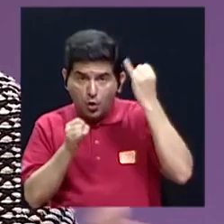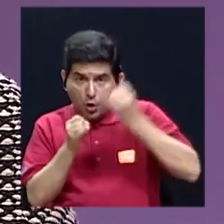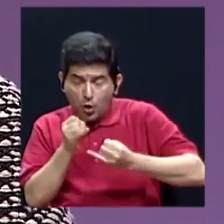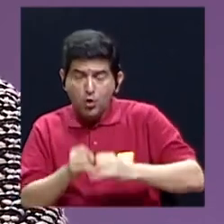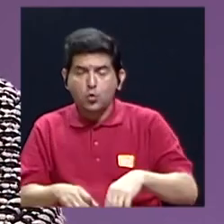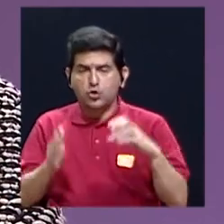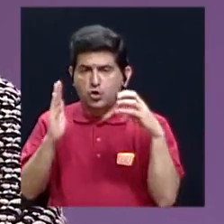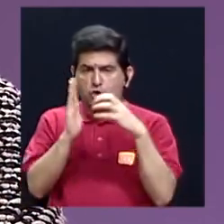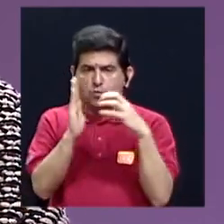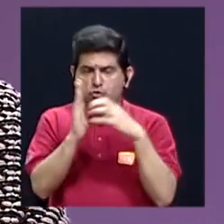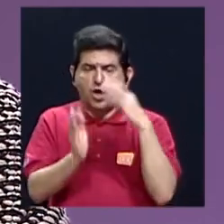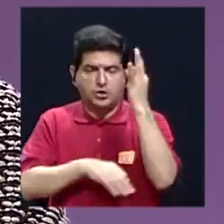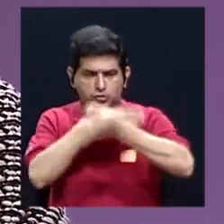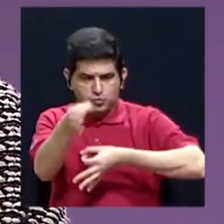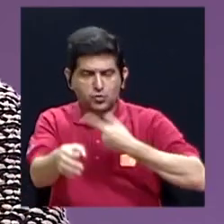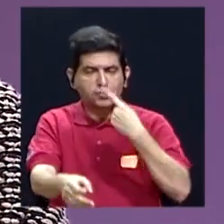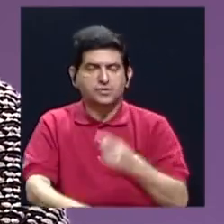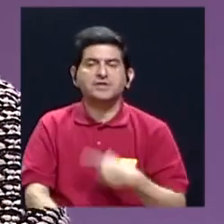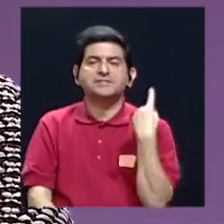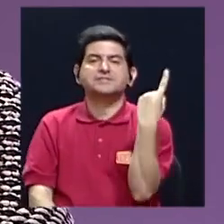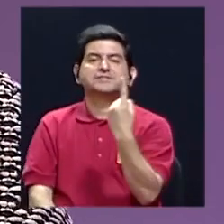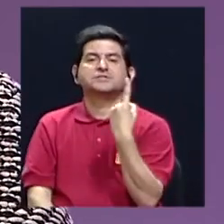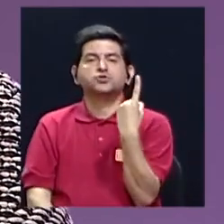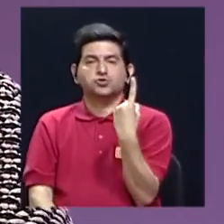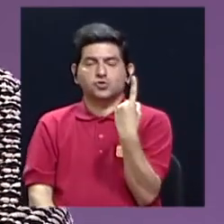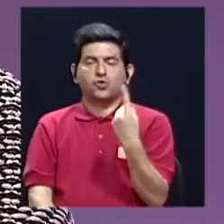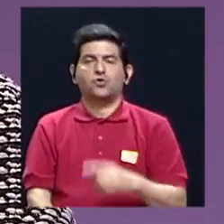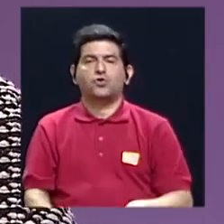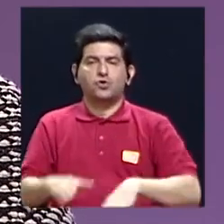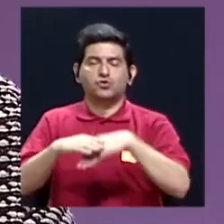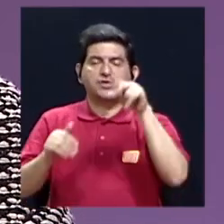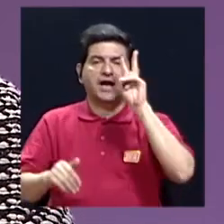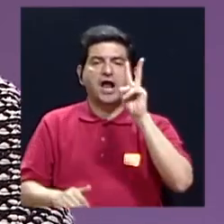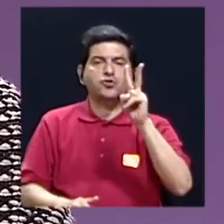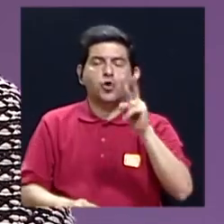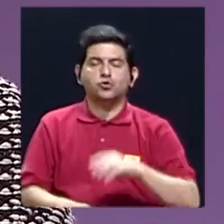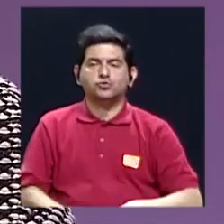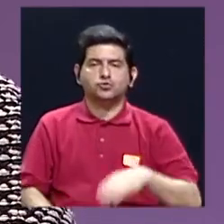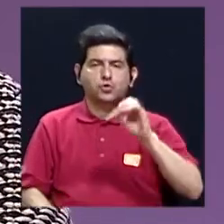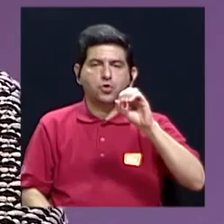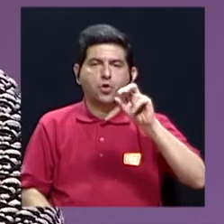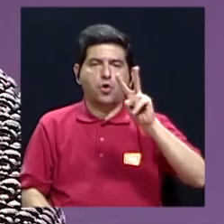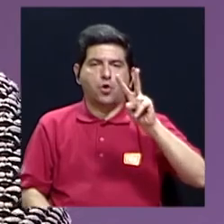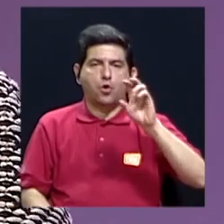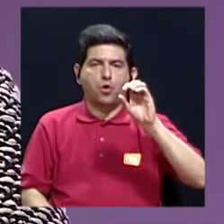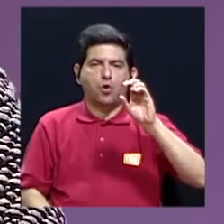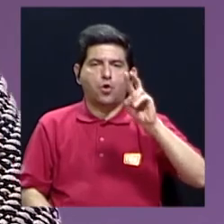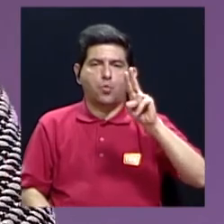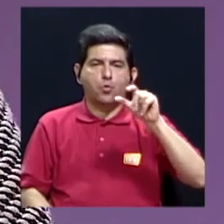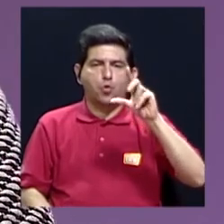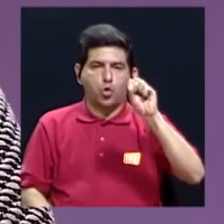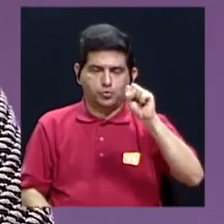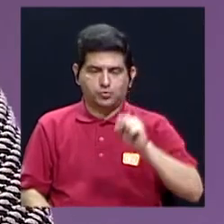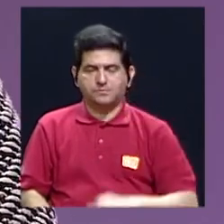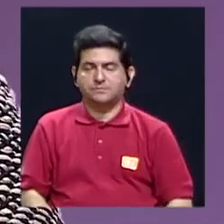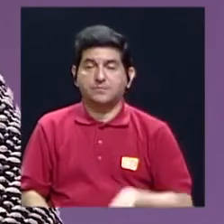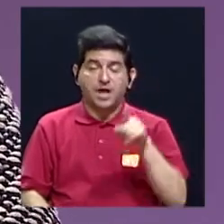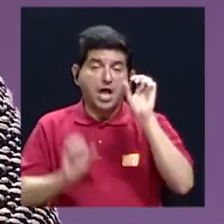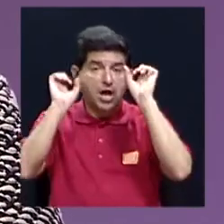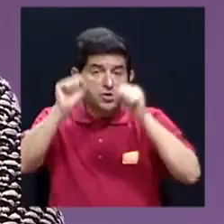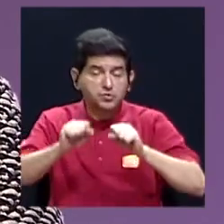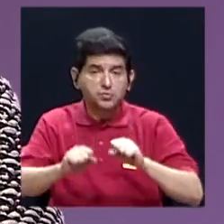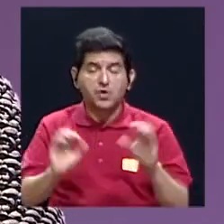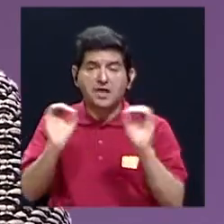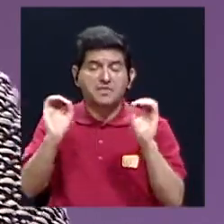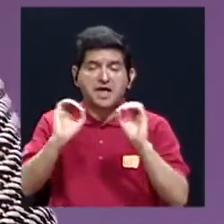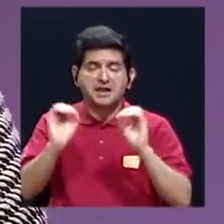el último texto sustitutivo habla de solo extraer dos óvulos. Y esos dos óvulos, entonces puede ser que